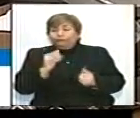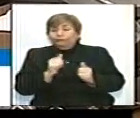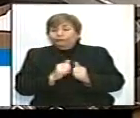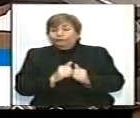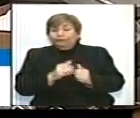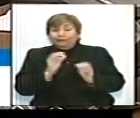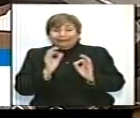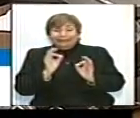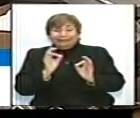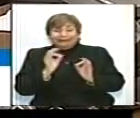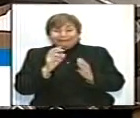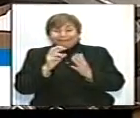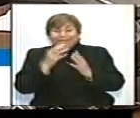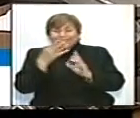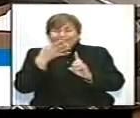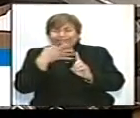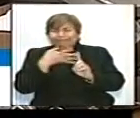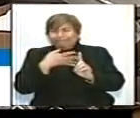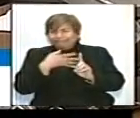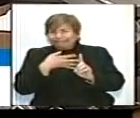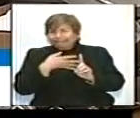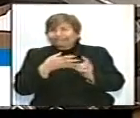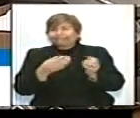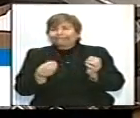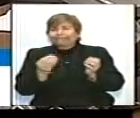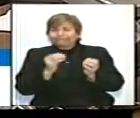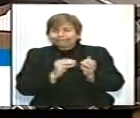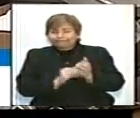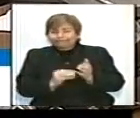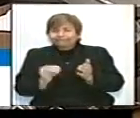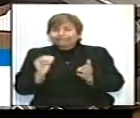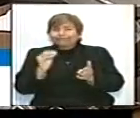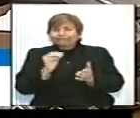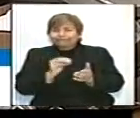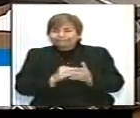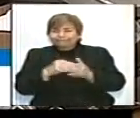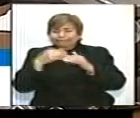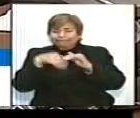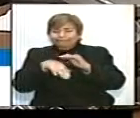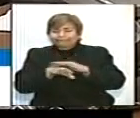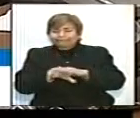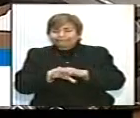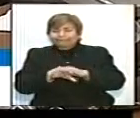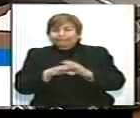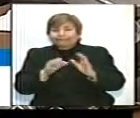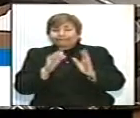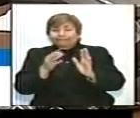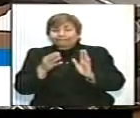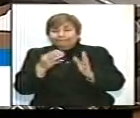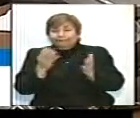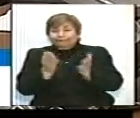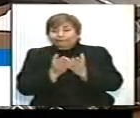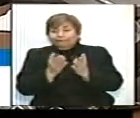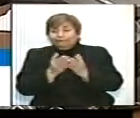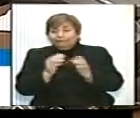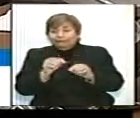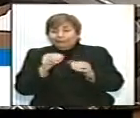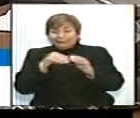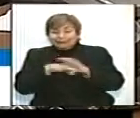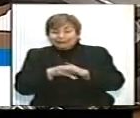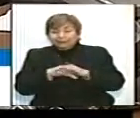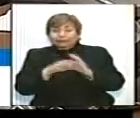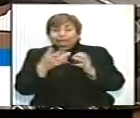del perfil implementando los servicios básicos dentro del propio perfil de manera temporal hasta que los